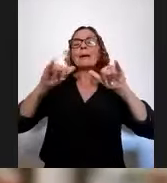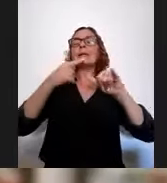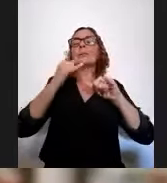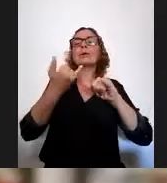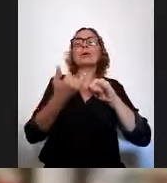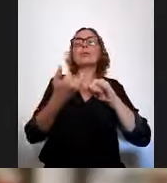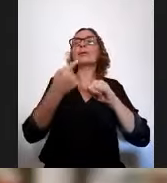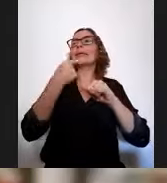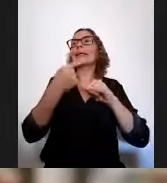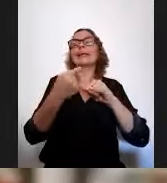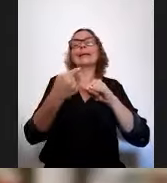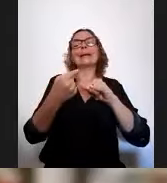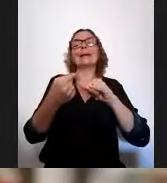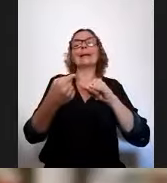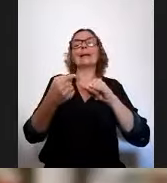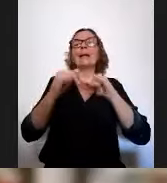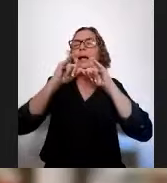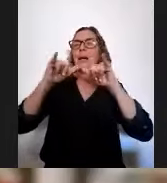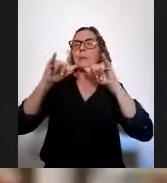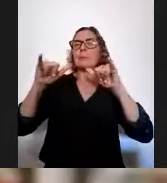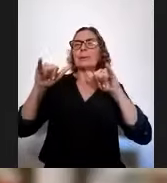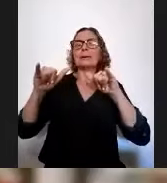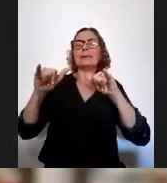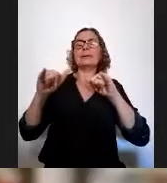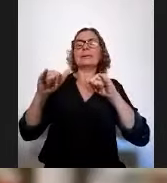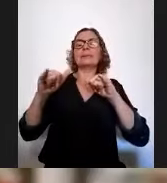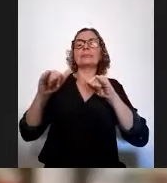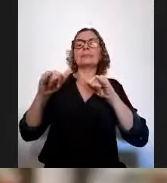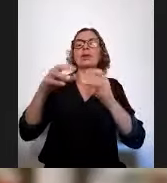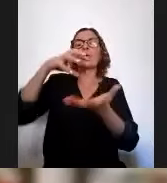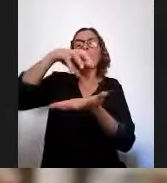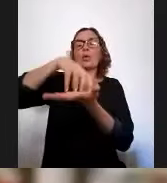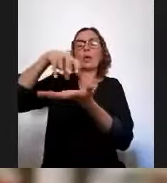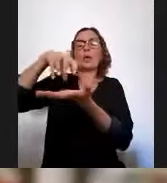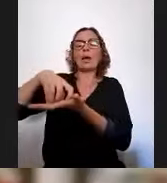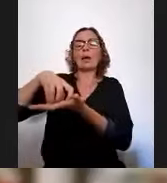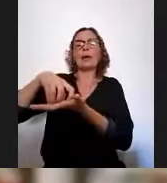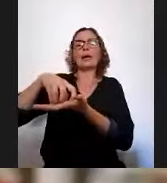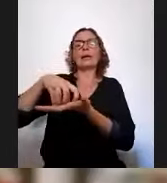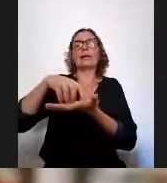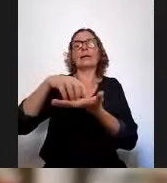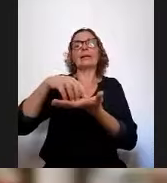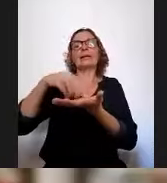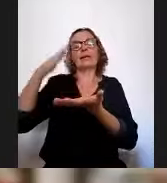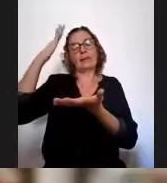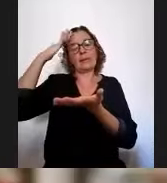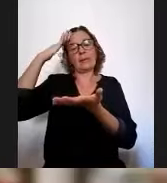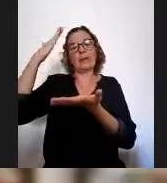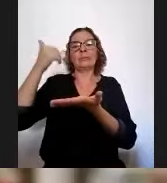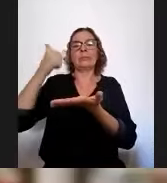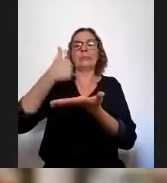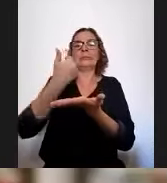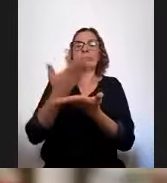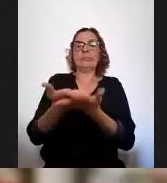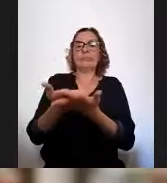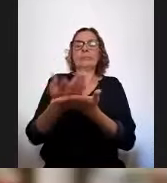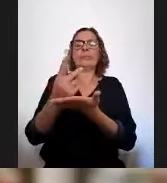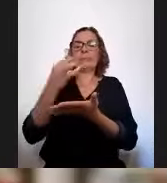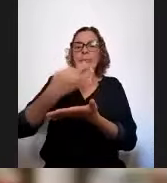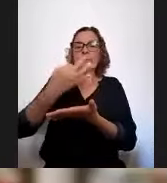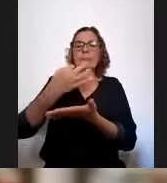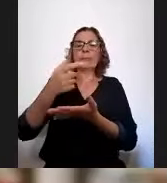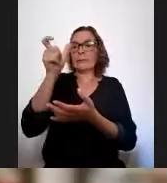decir, campañas en sitios como Kickstarter para ver si realmente hay gente